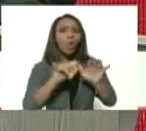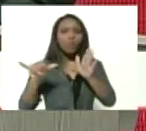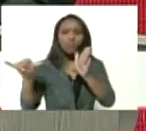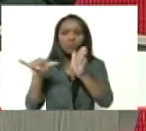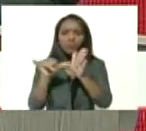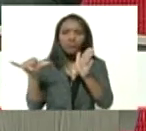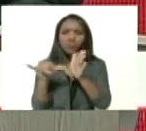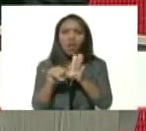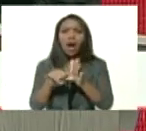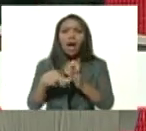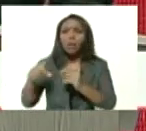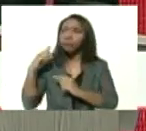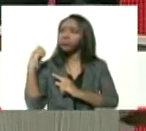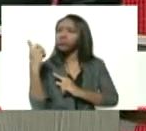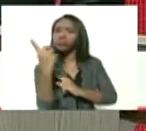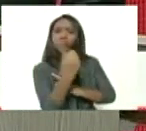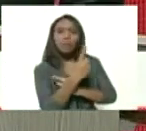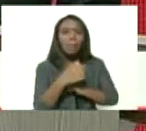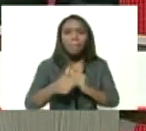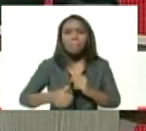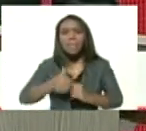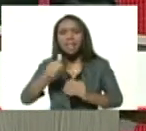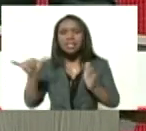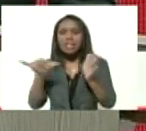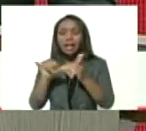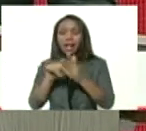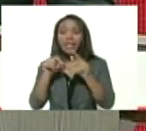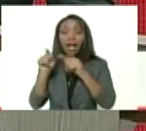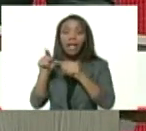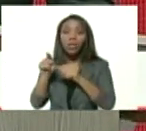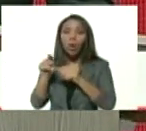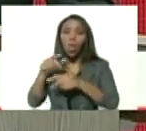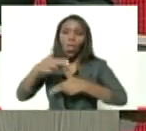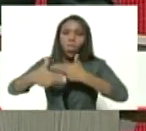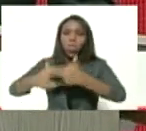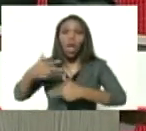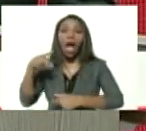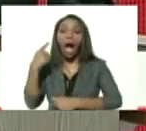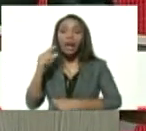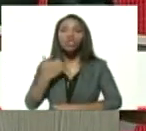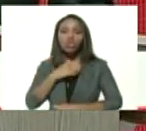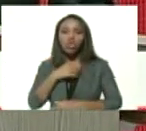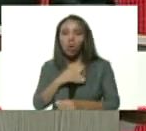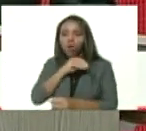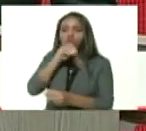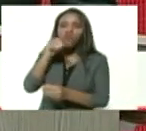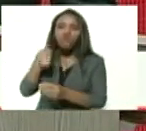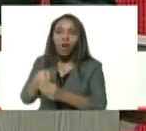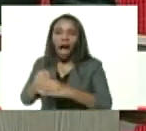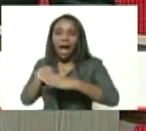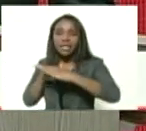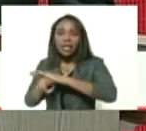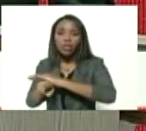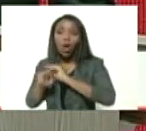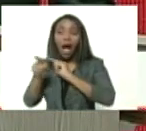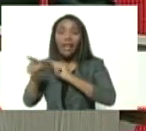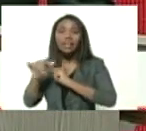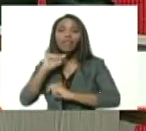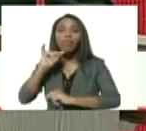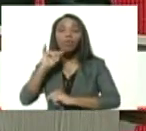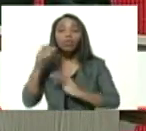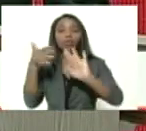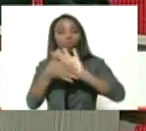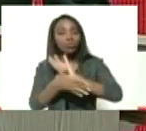en el entorno, en el anillo más cercano, de todos estos criminales, hemos tenido acceso a las